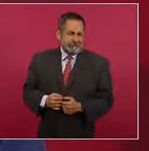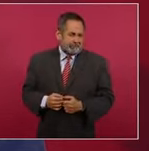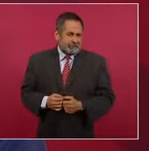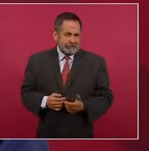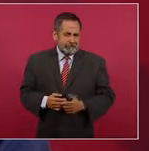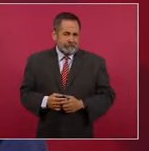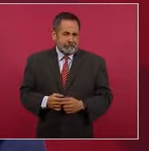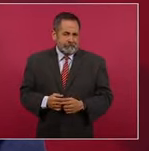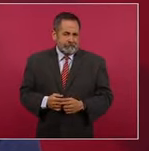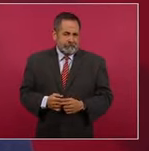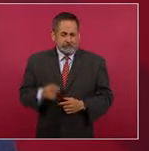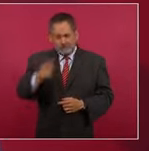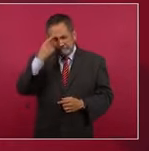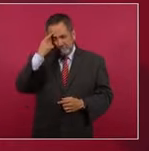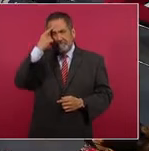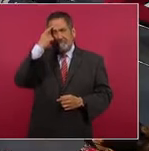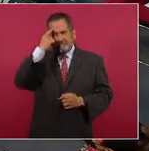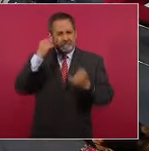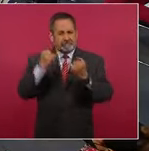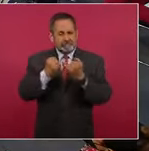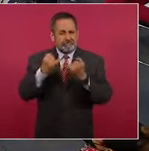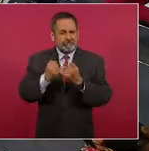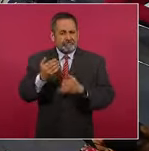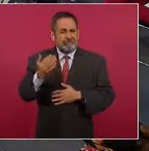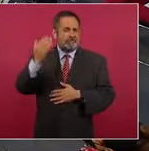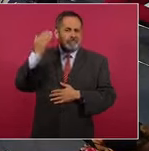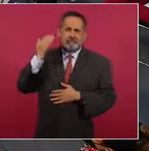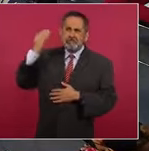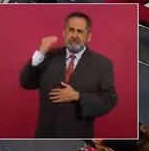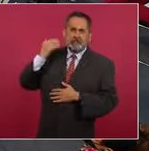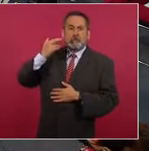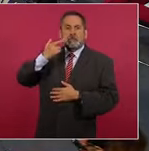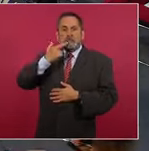porque seguimos el ejemplo de los mejores